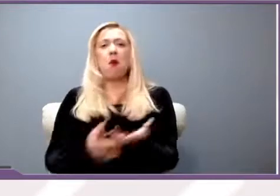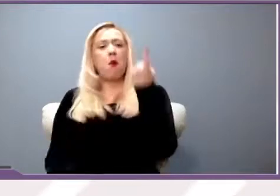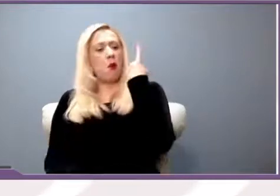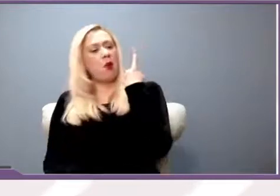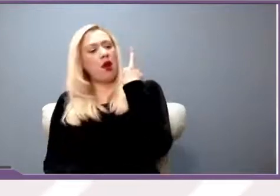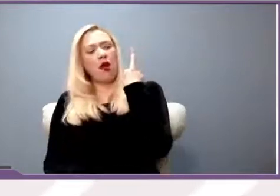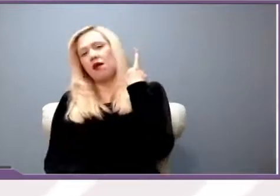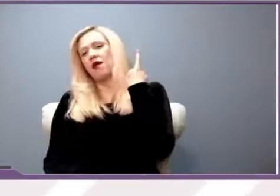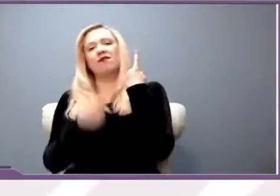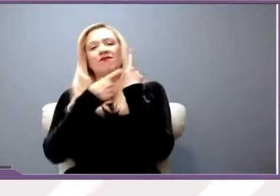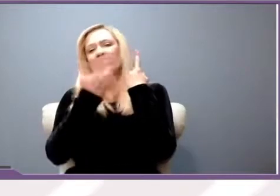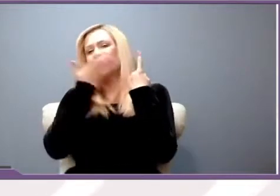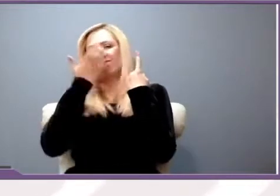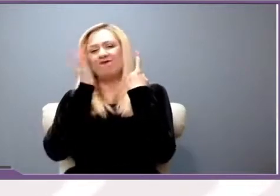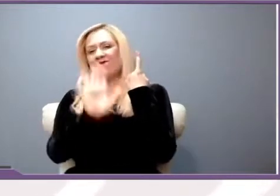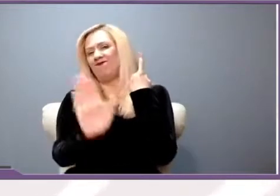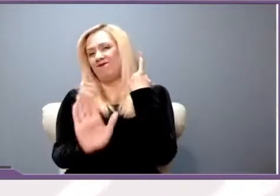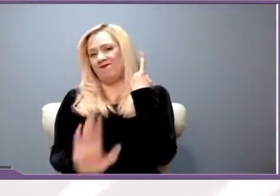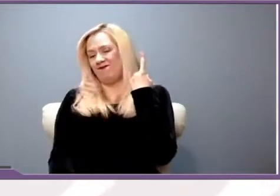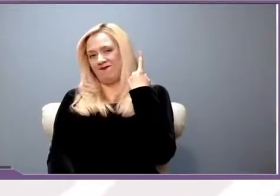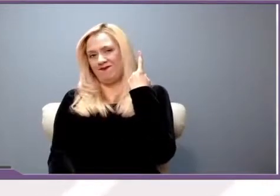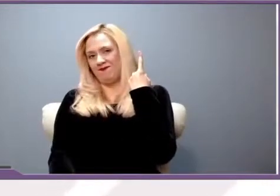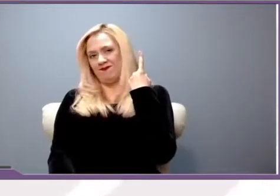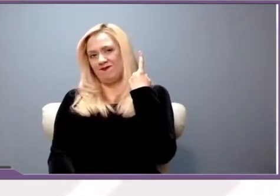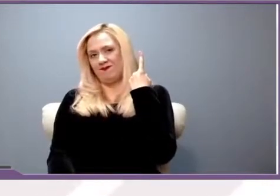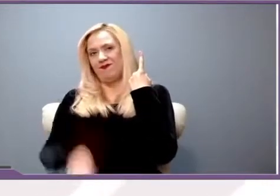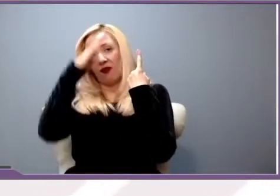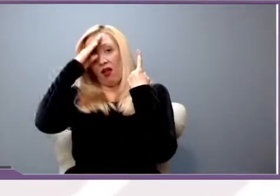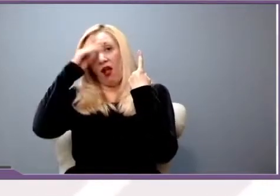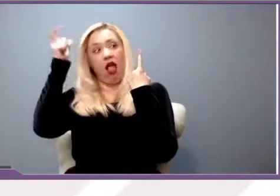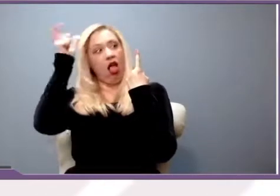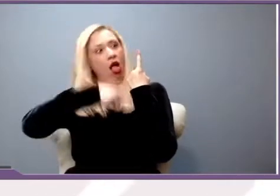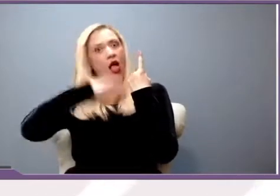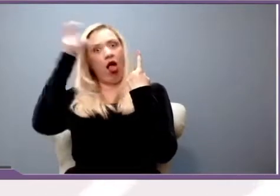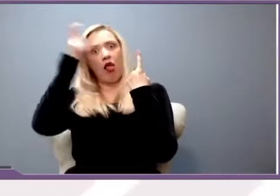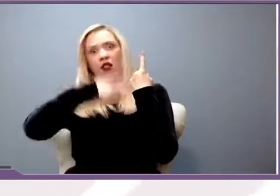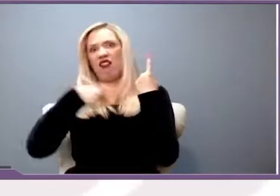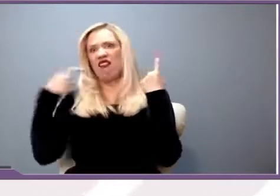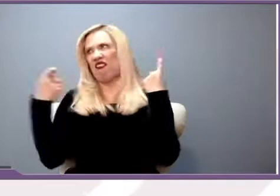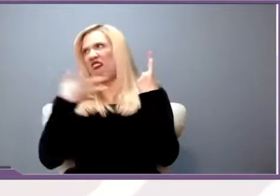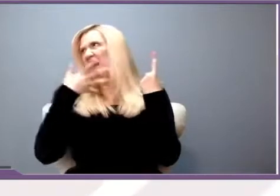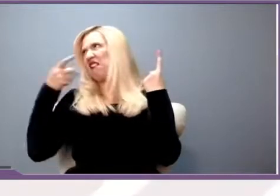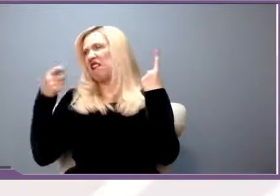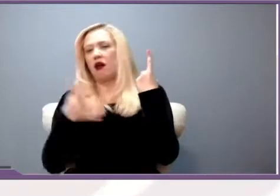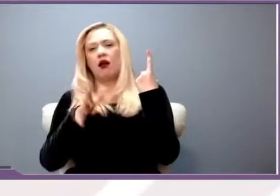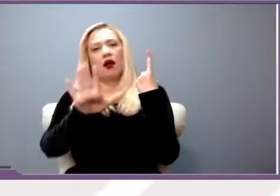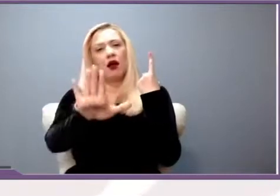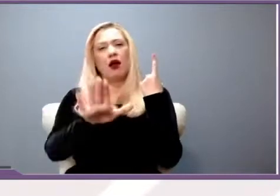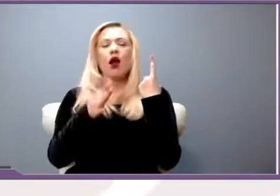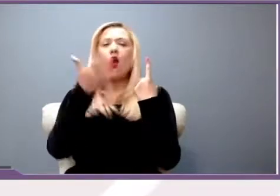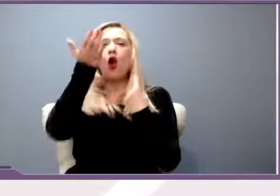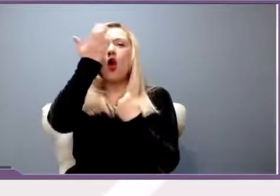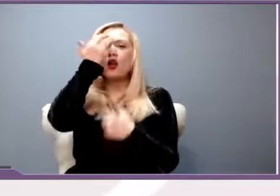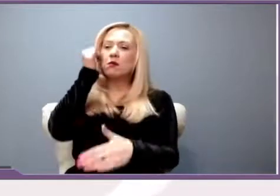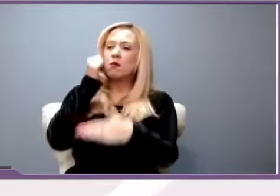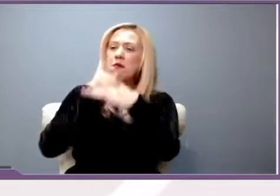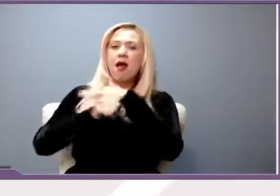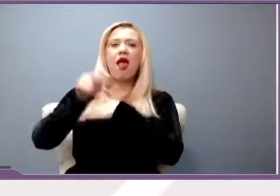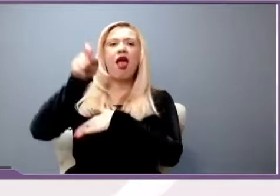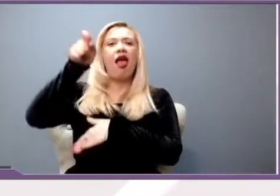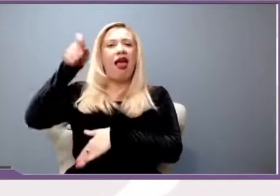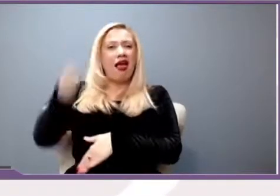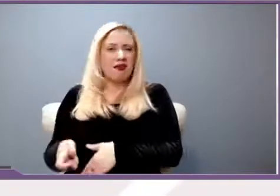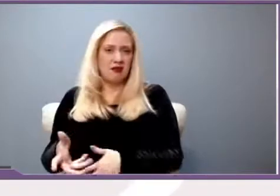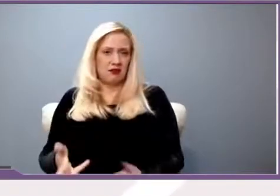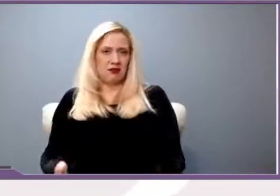no esa, ¿no? Entonces, para atacar un prejuicio, uno debe conocer también de distintos lugares, porque si no te quedas